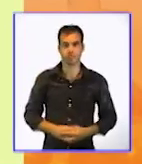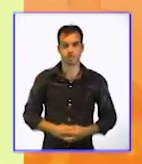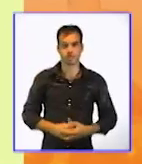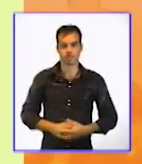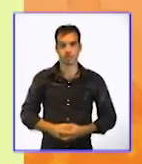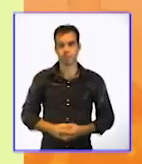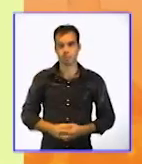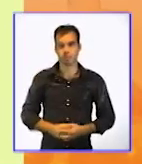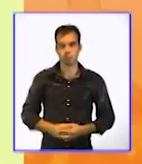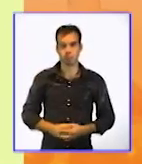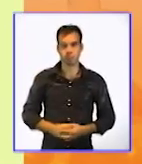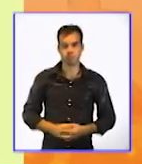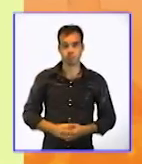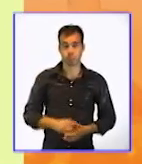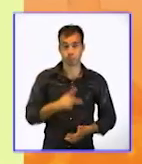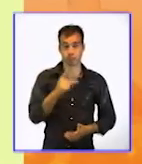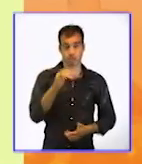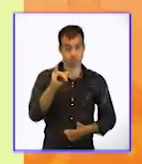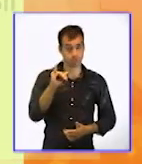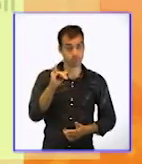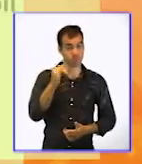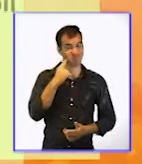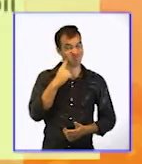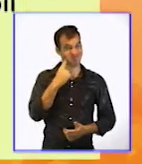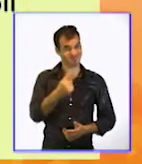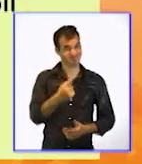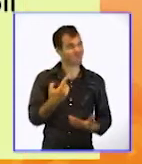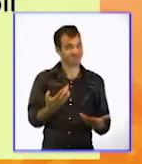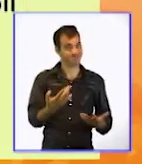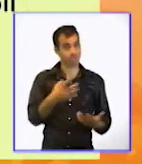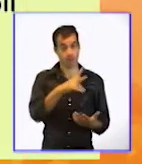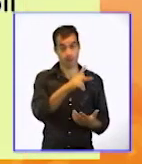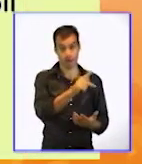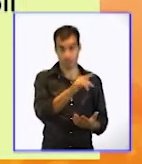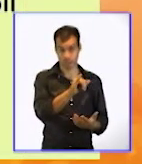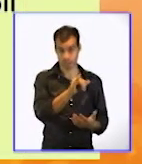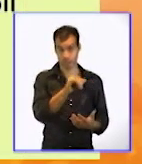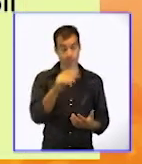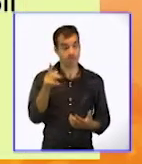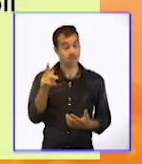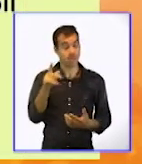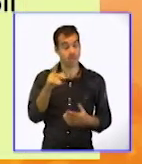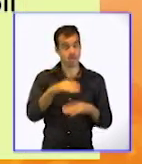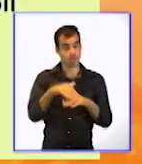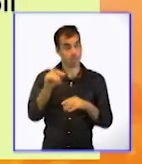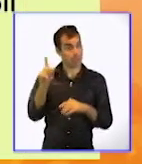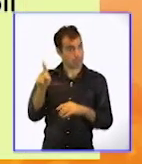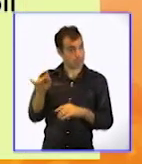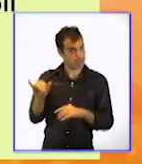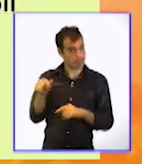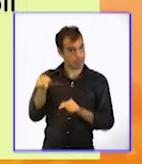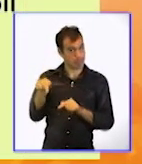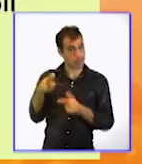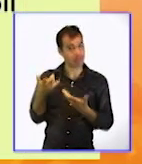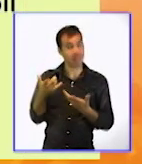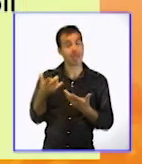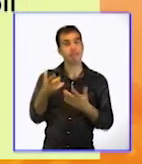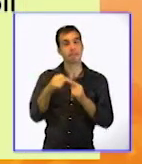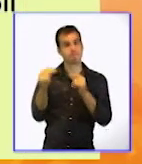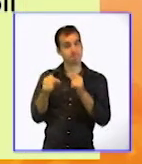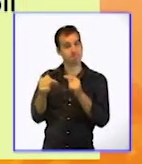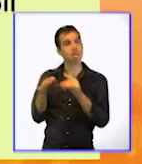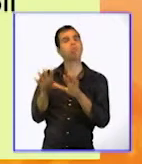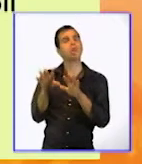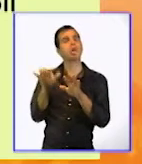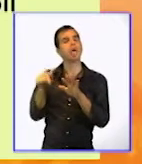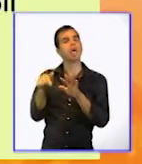el resultado. Vamos a la KI. Según los valores de la KI, a medida que el valor de la KI es menor, el electrólito es